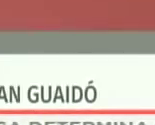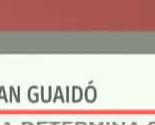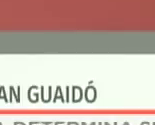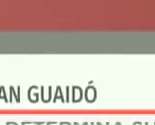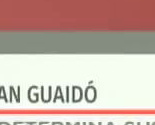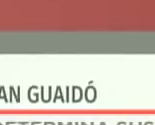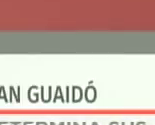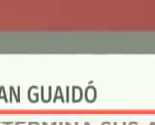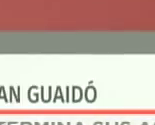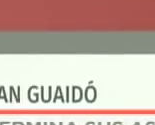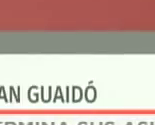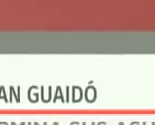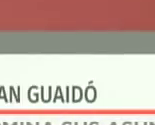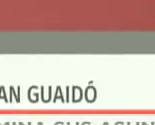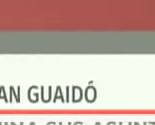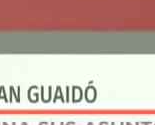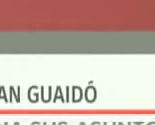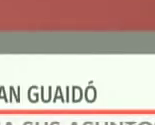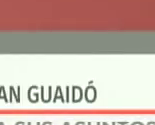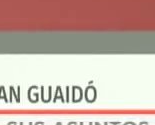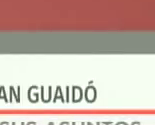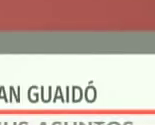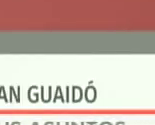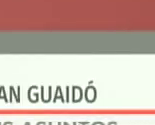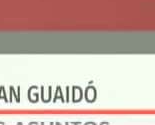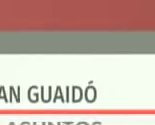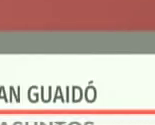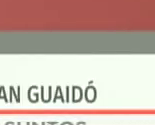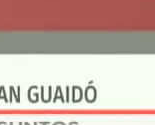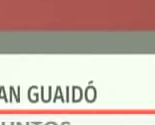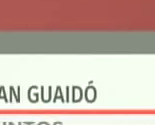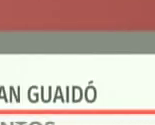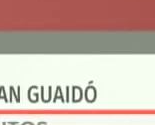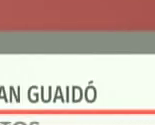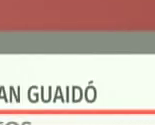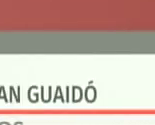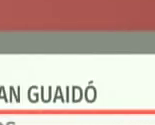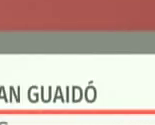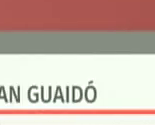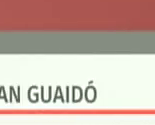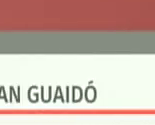de Patricia Yaniot y el diputado interino, por favor, el audio.